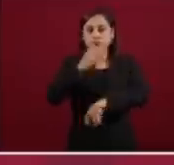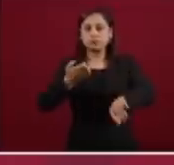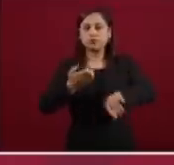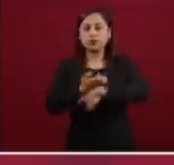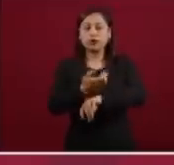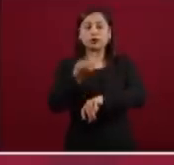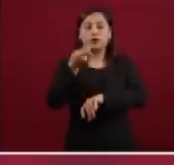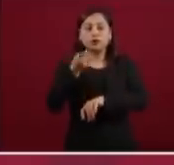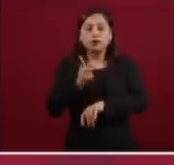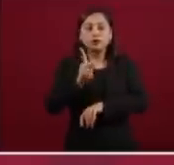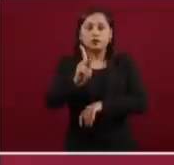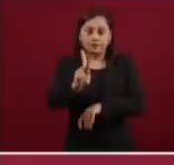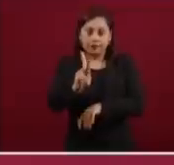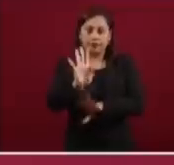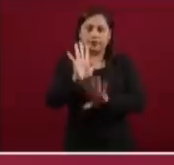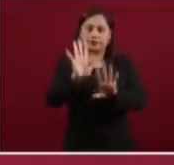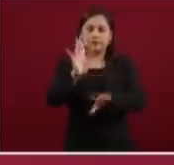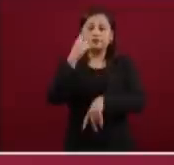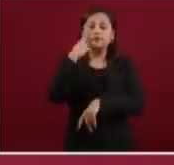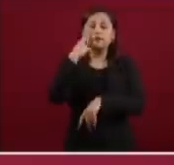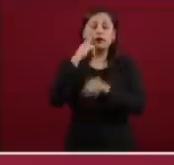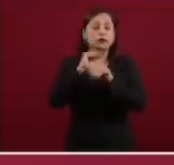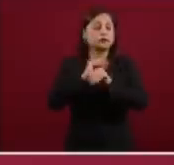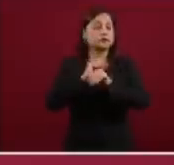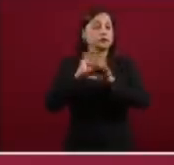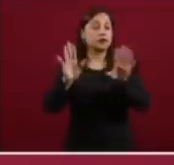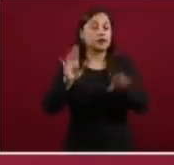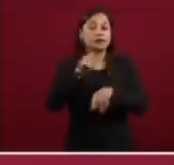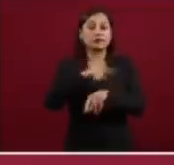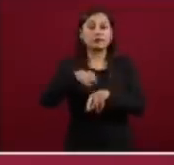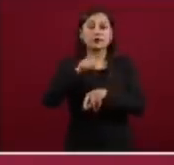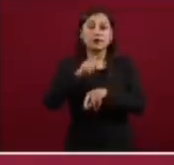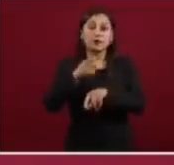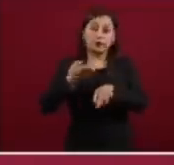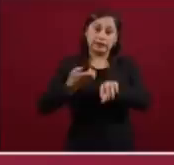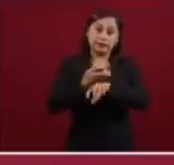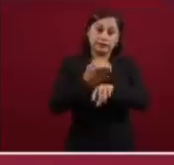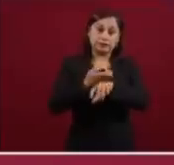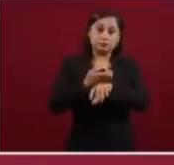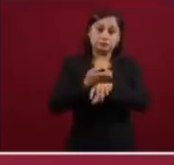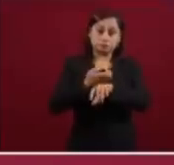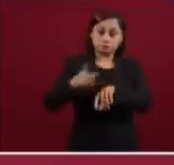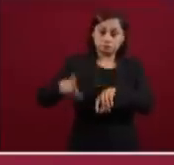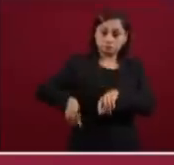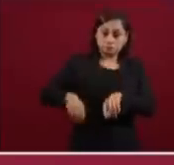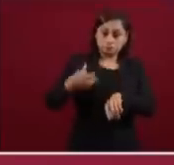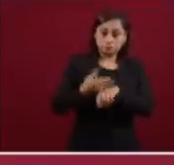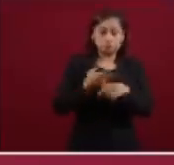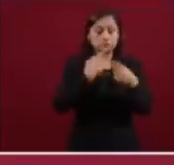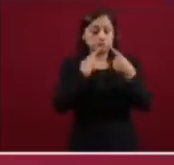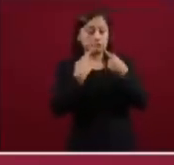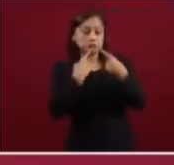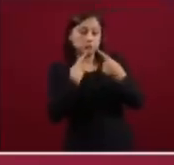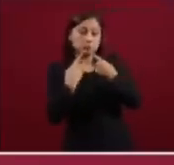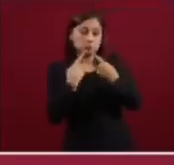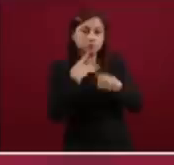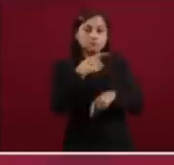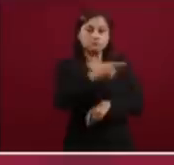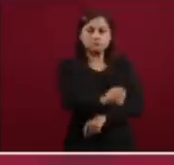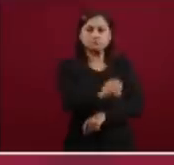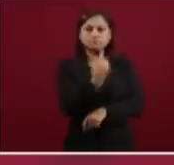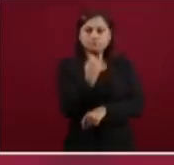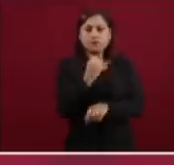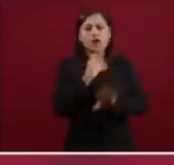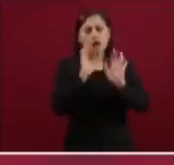no es obligatorio se puede llegar a ese acuerdo si ellos